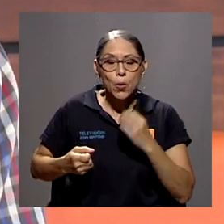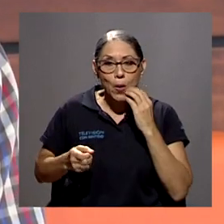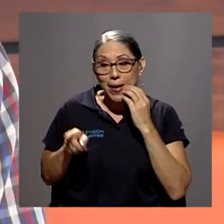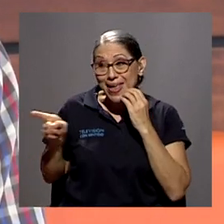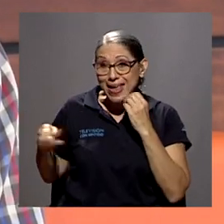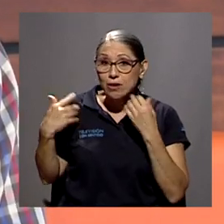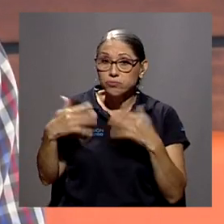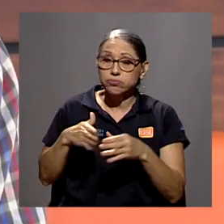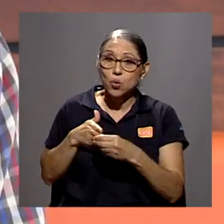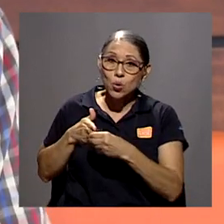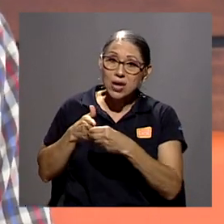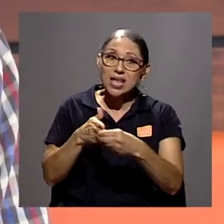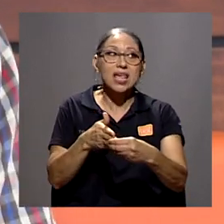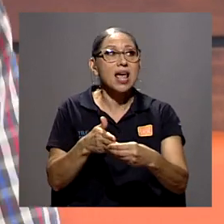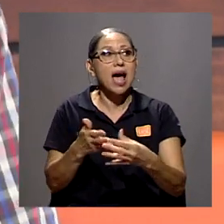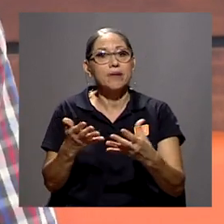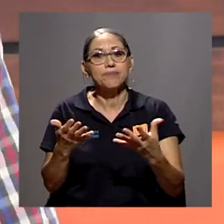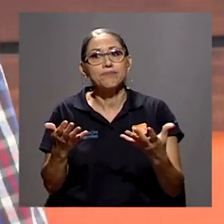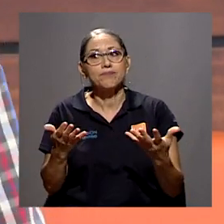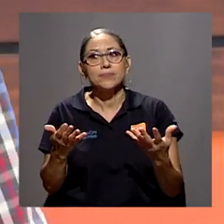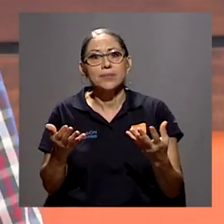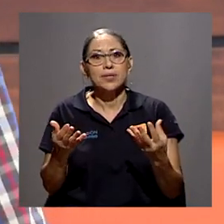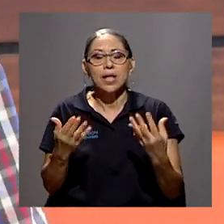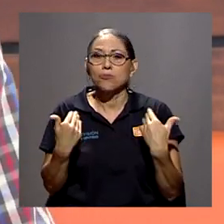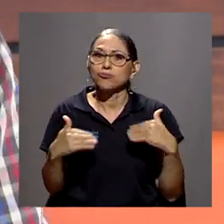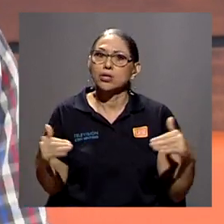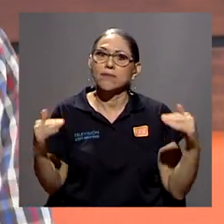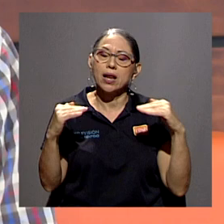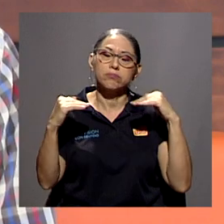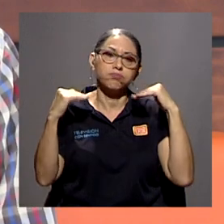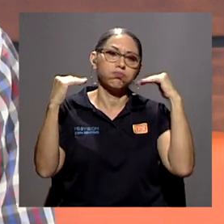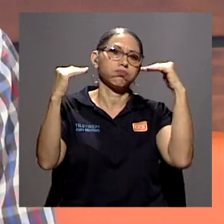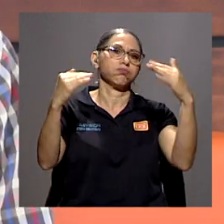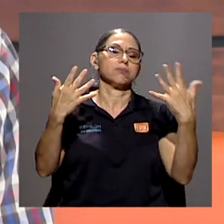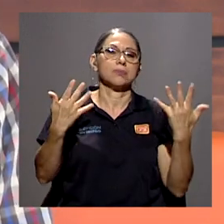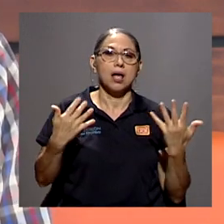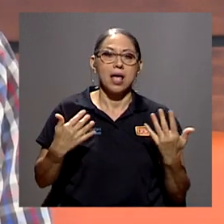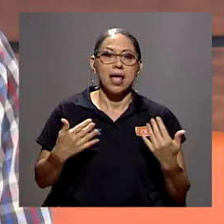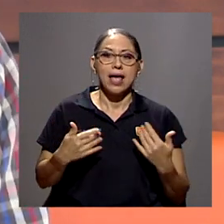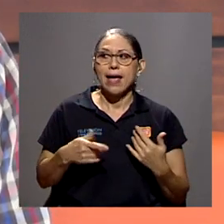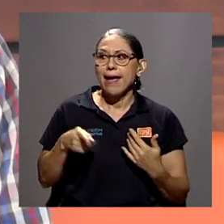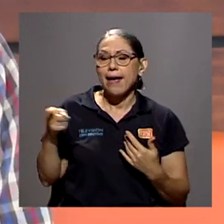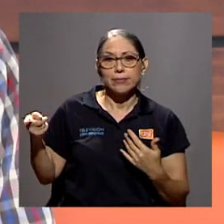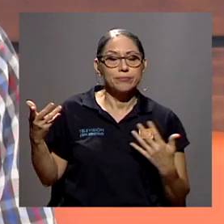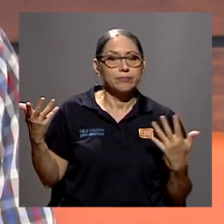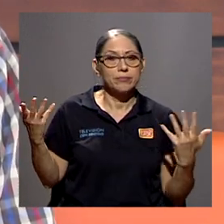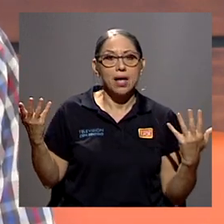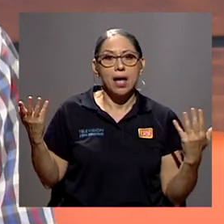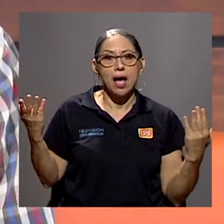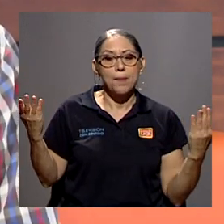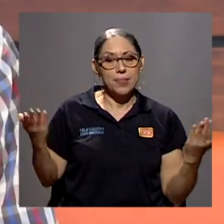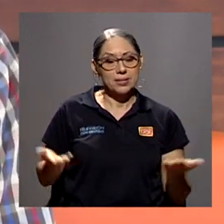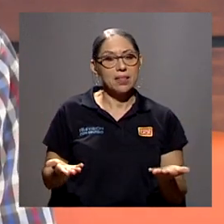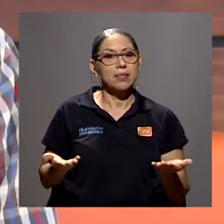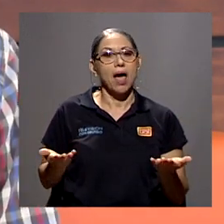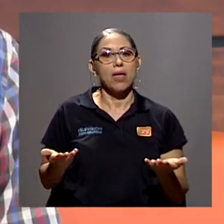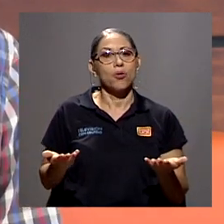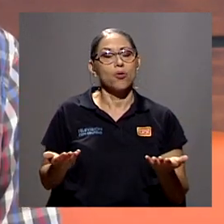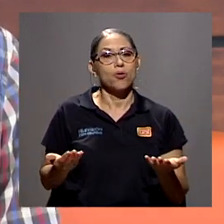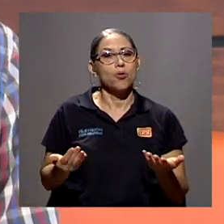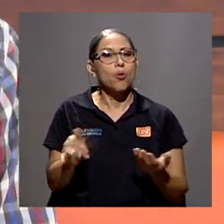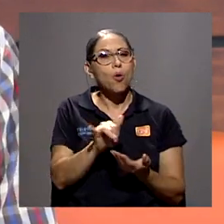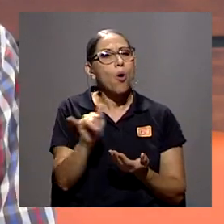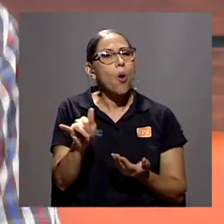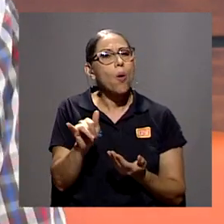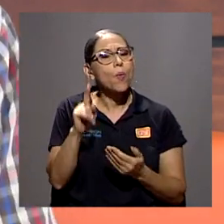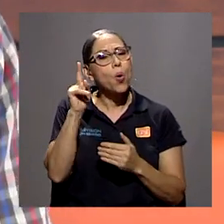día de mucho nivel ciertamente ha presentado como un precedente verdad